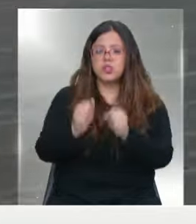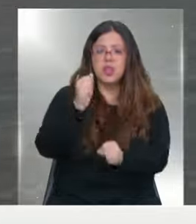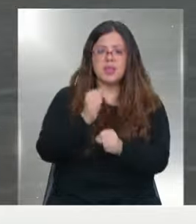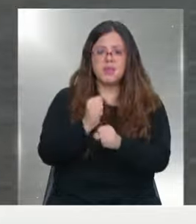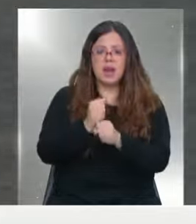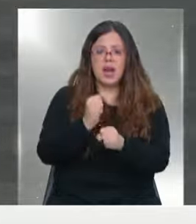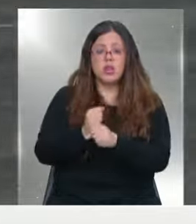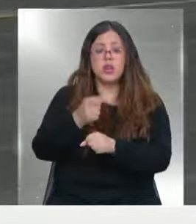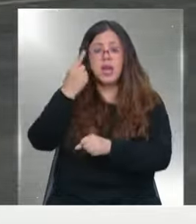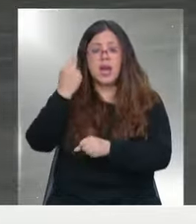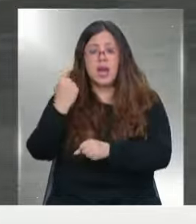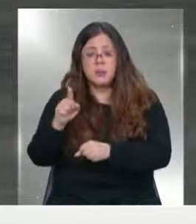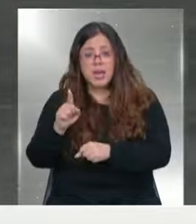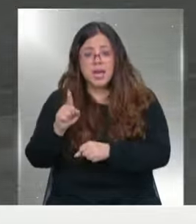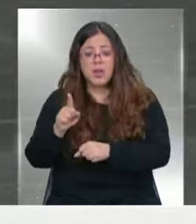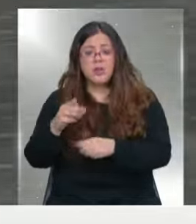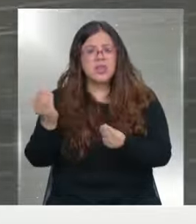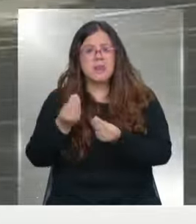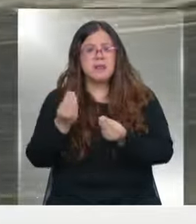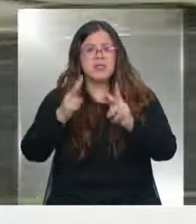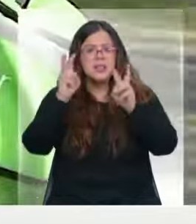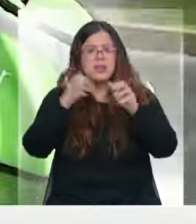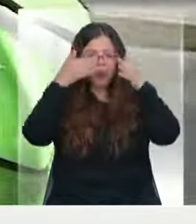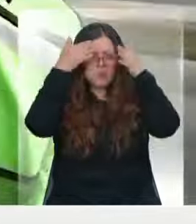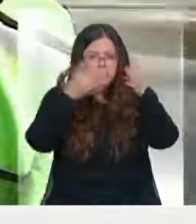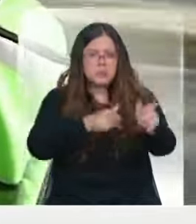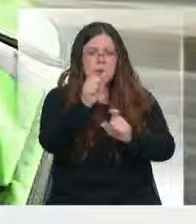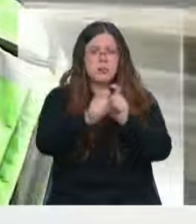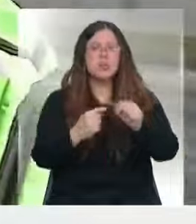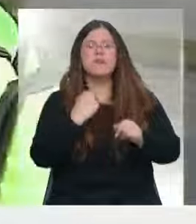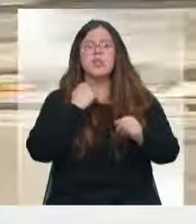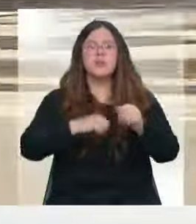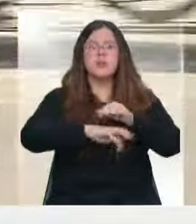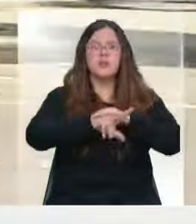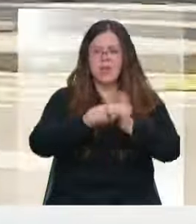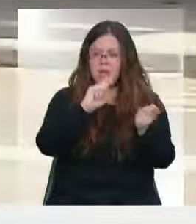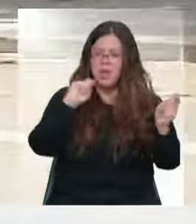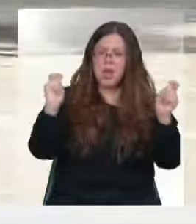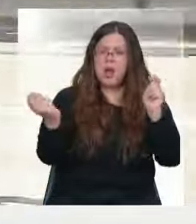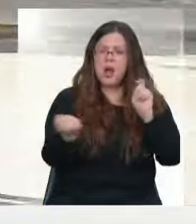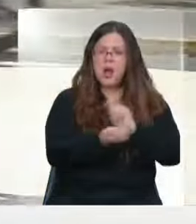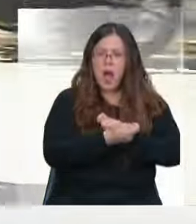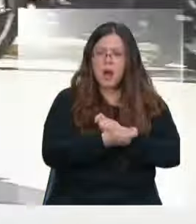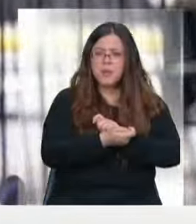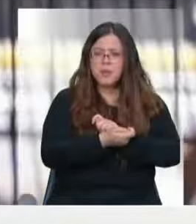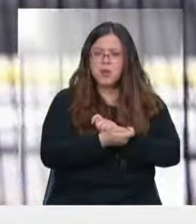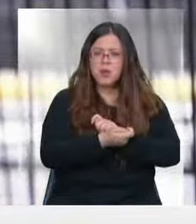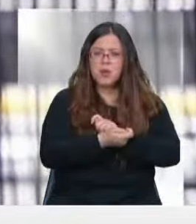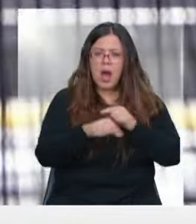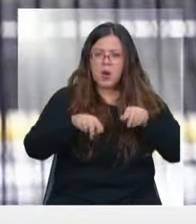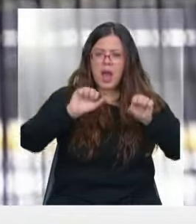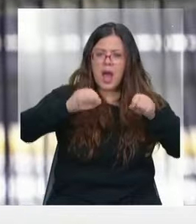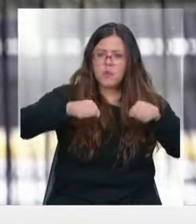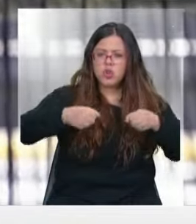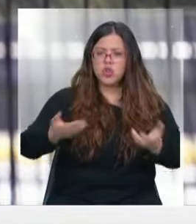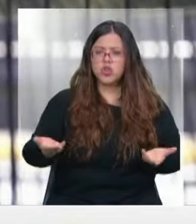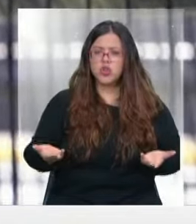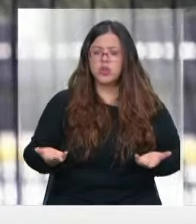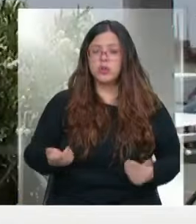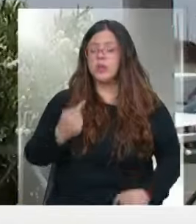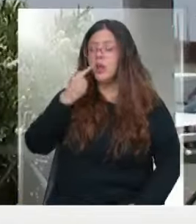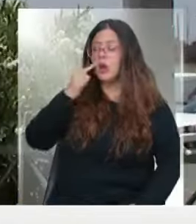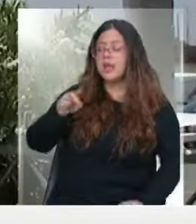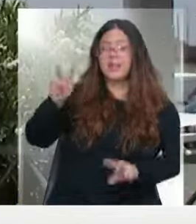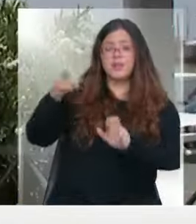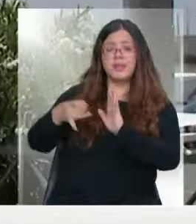trabajadores. Pero ¿qué es lo que ha llevado a que el foco de las víctimas de encerronas haya cambiado de automovilistas a motoristas? Siempre